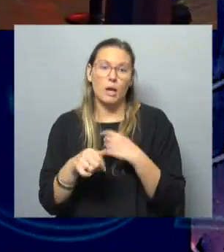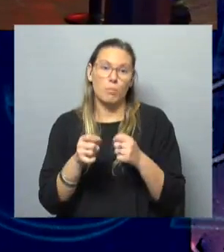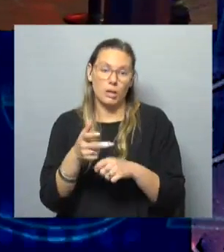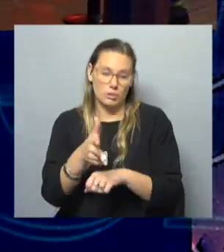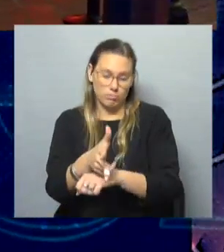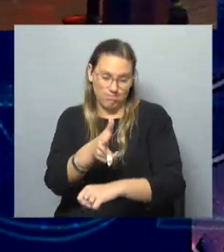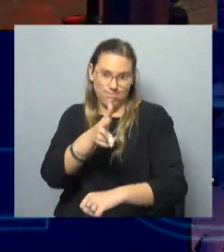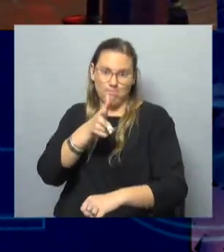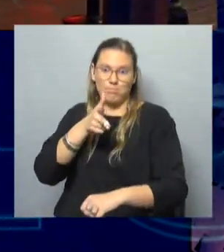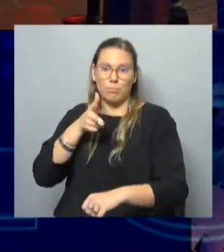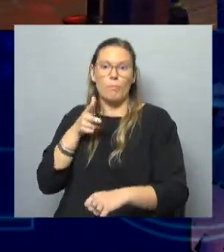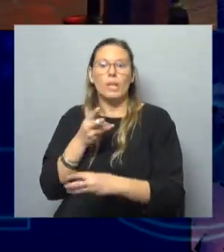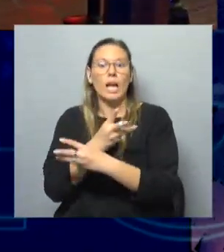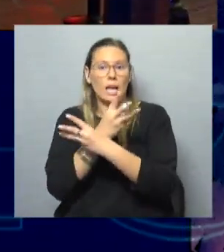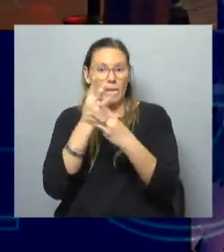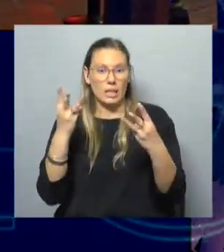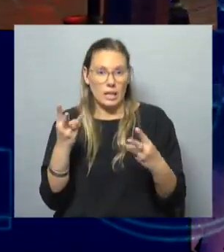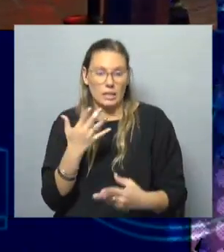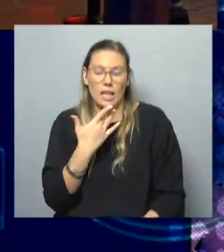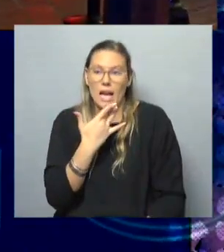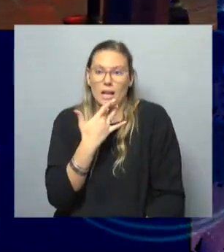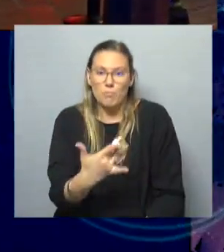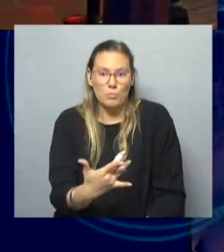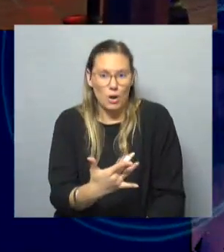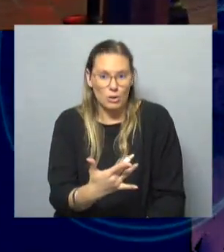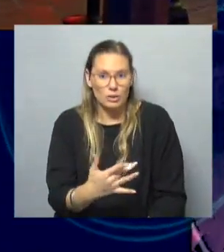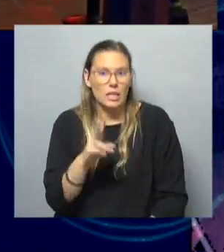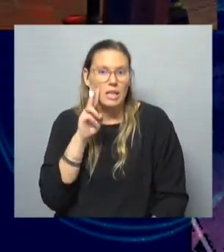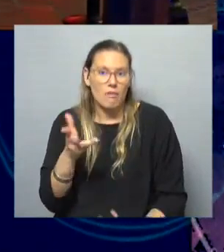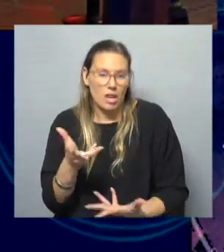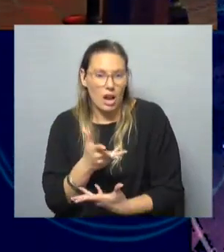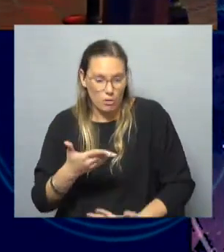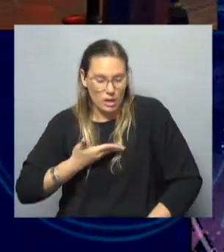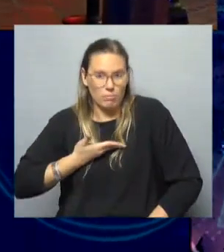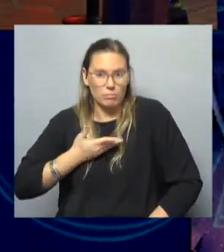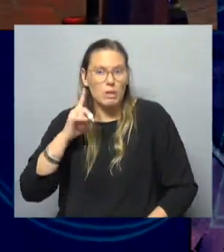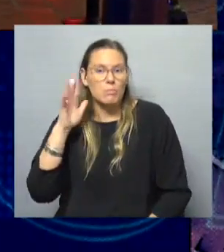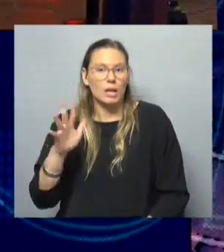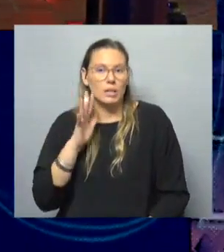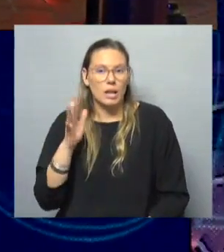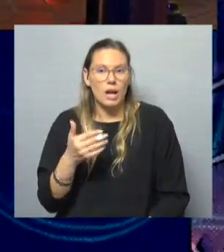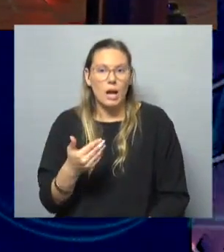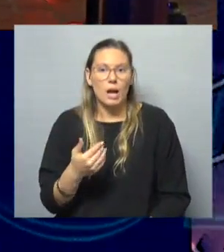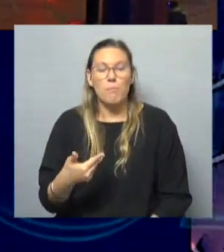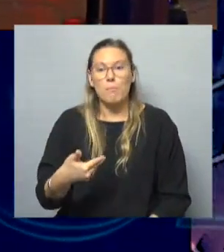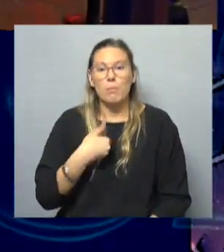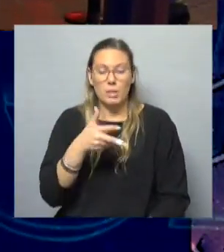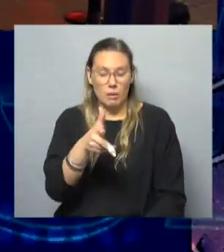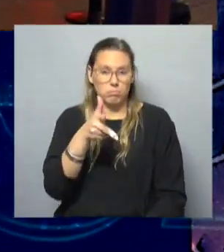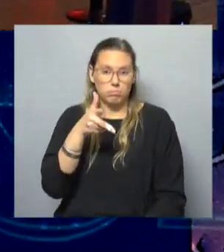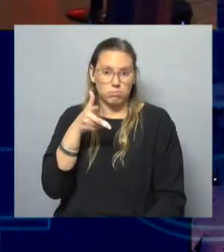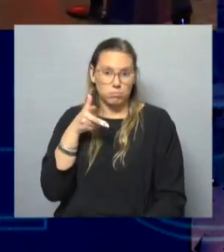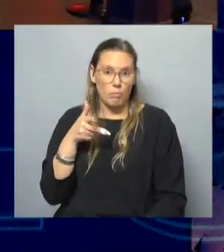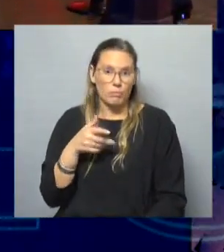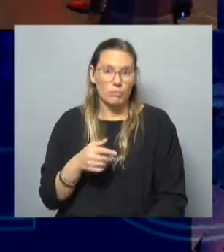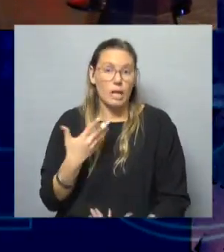hagan un plano general porque está increíble. Ya se la ve maravillosa. Imagínense, bueno, si esa cámara se abre. Un plano general, así que